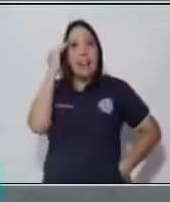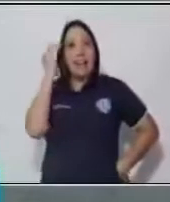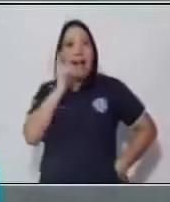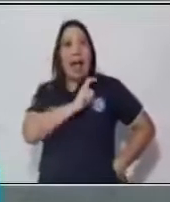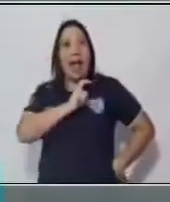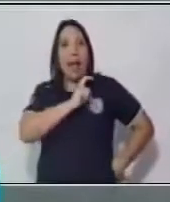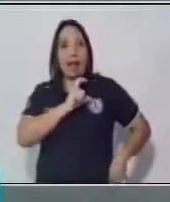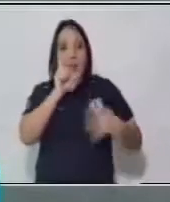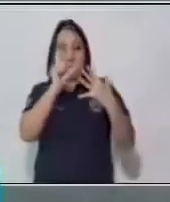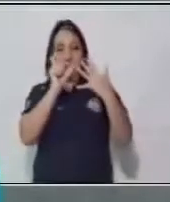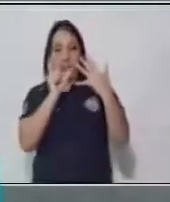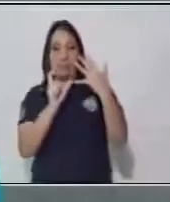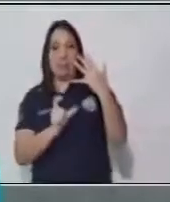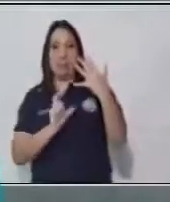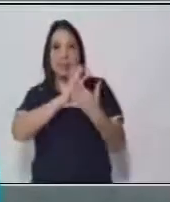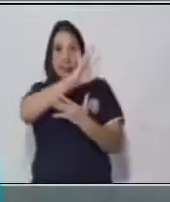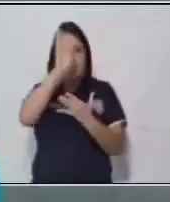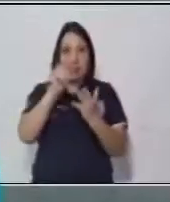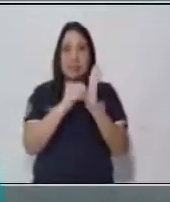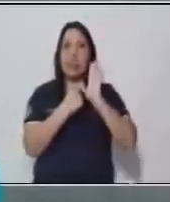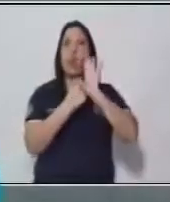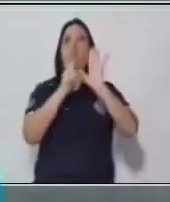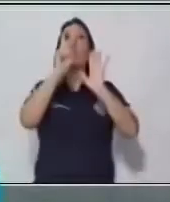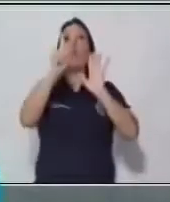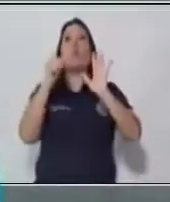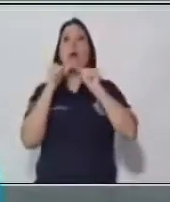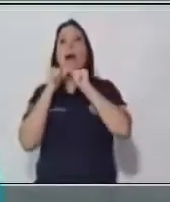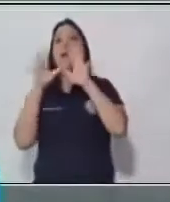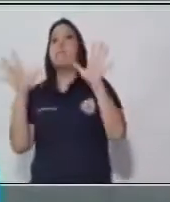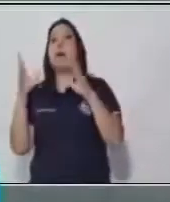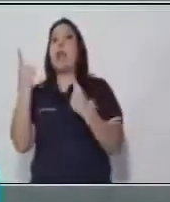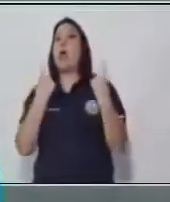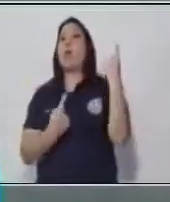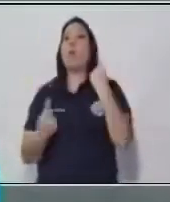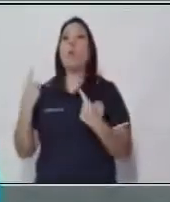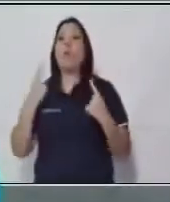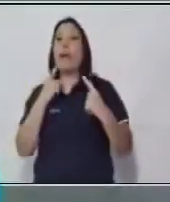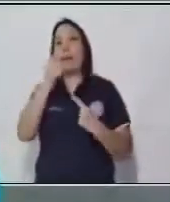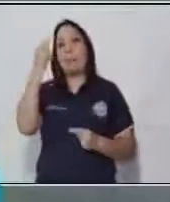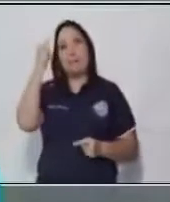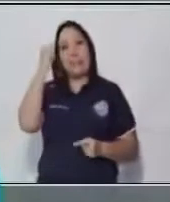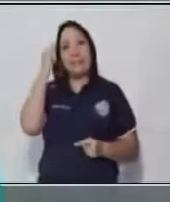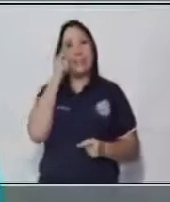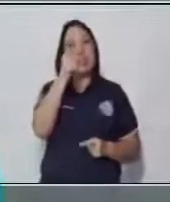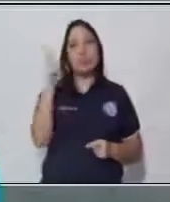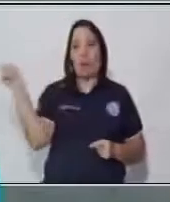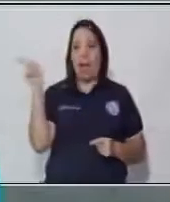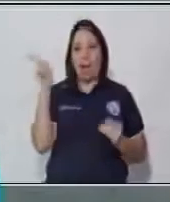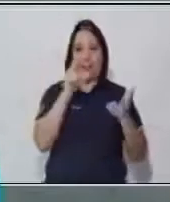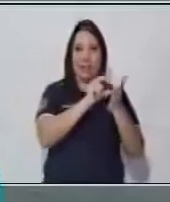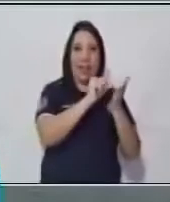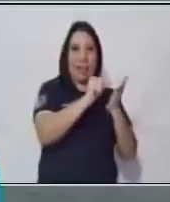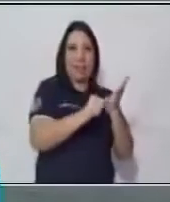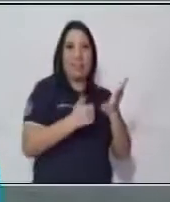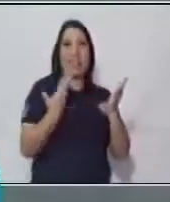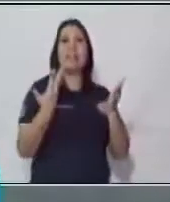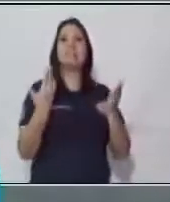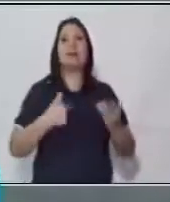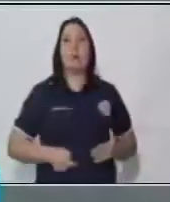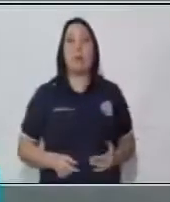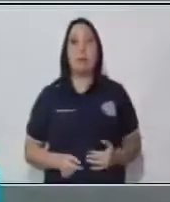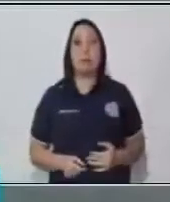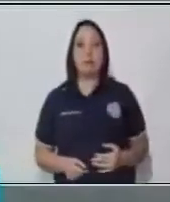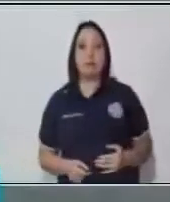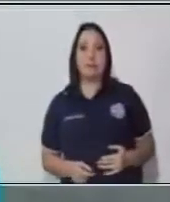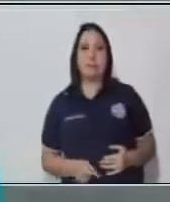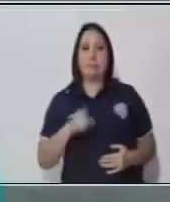en las cuales estamos ahí haciendo mención dentro de esta adivinanza? ¿Alguien